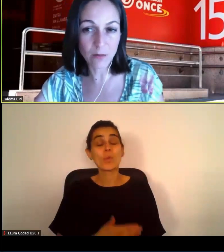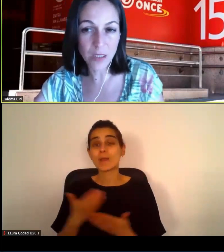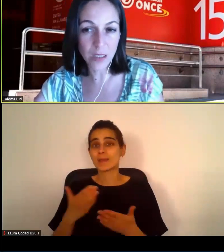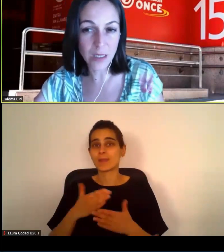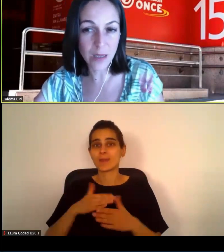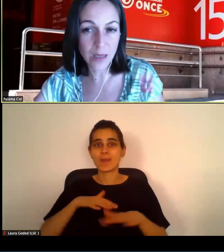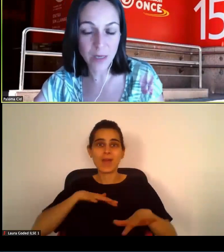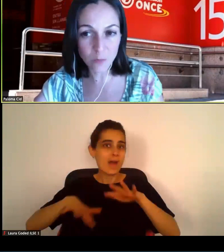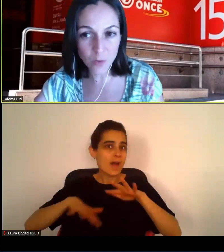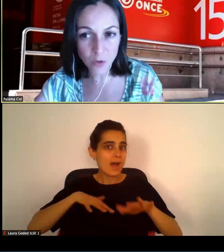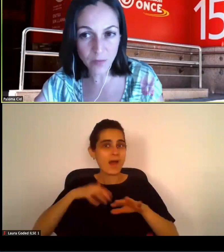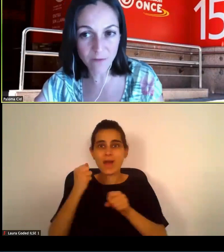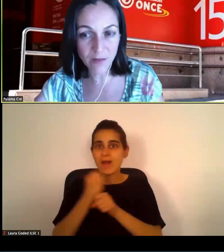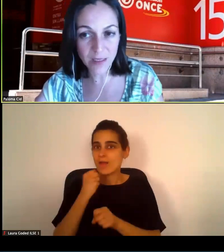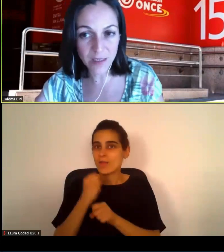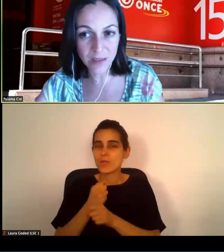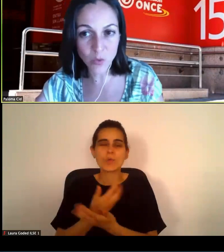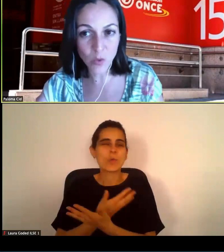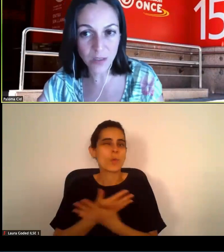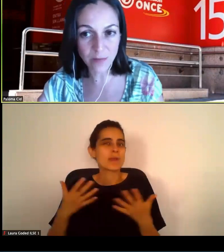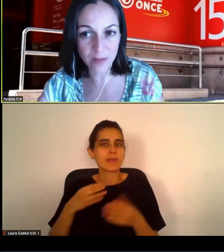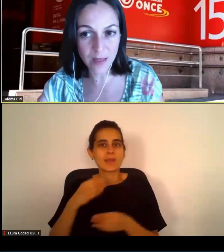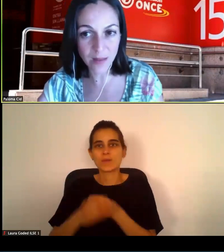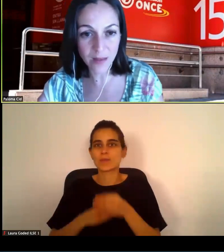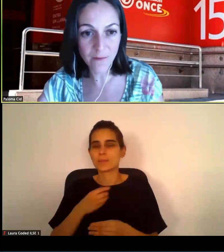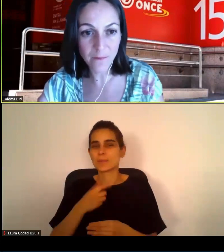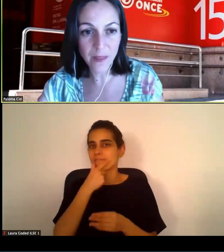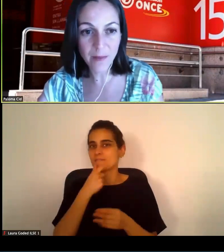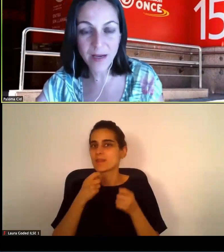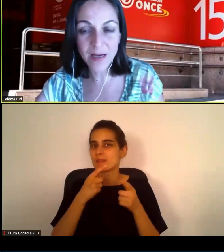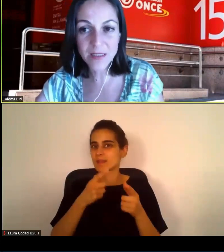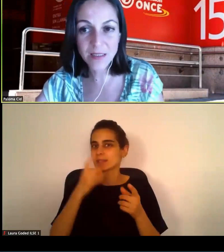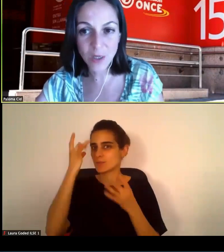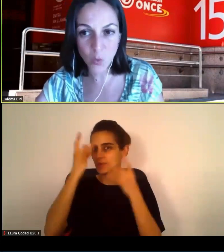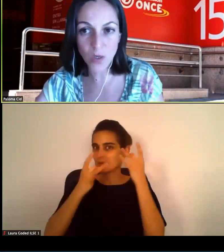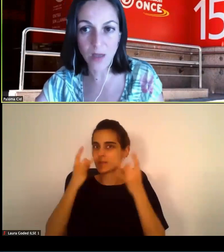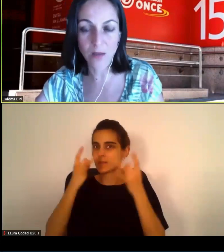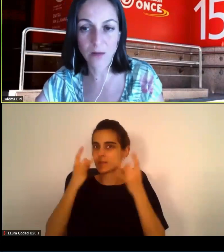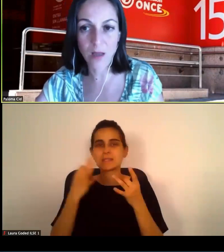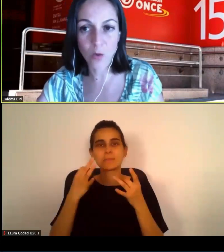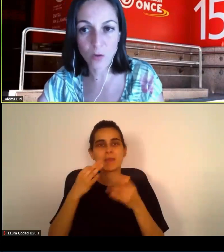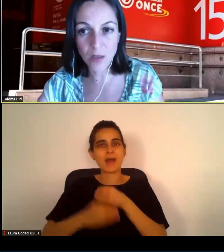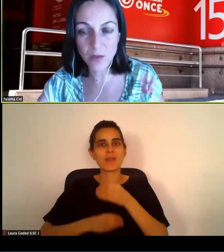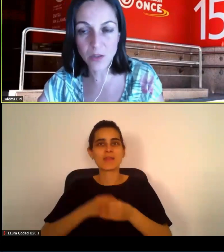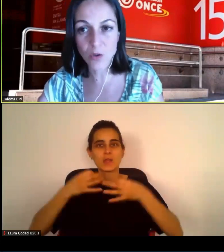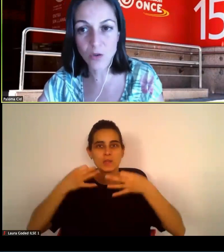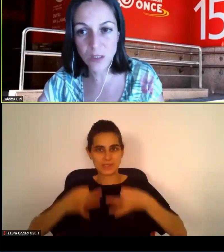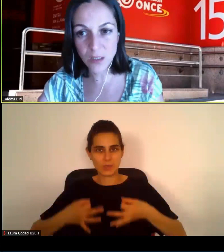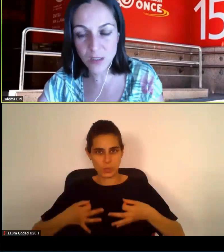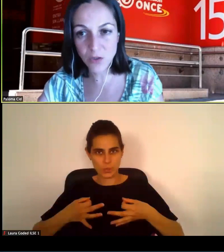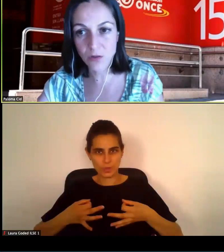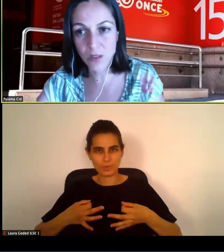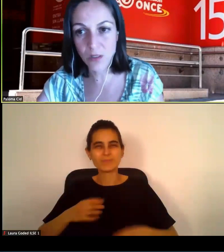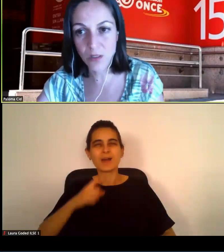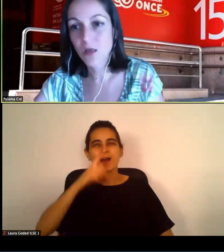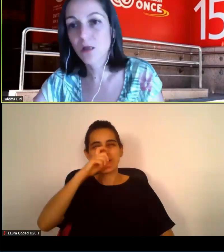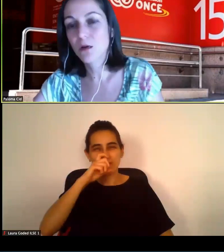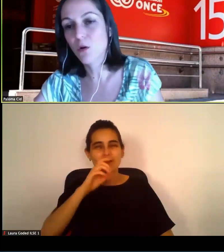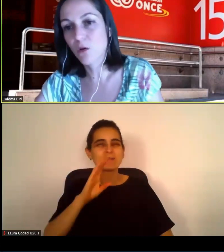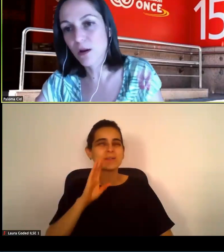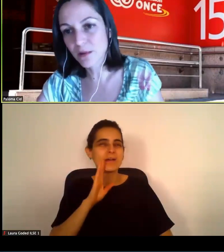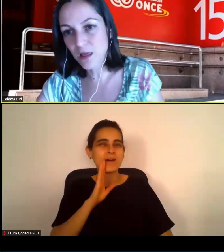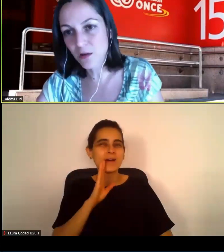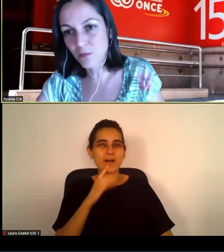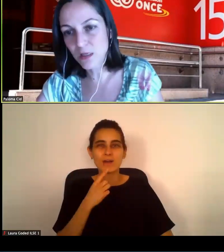cualquier cosa que empleemos para facilitar su actividad de manera segura. Acordaros de lo que os he dicho, de